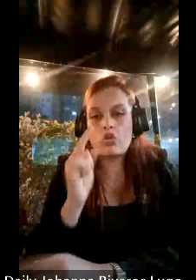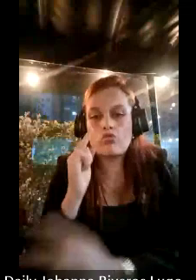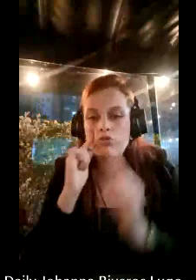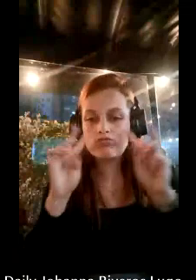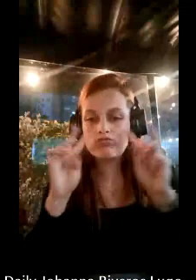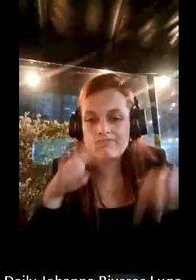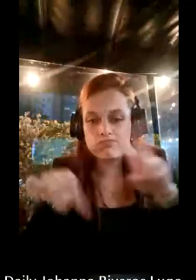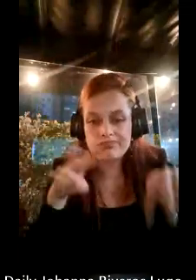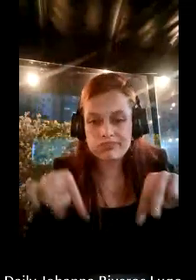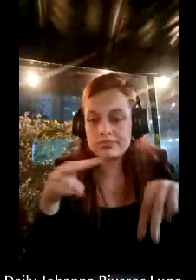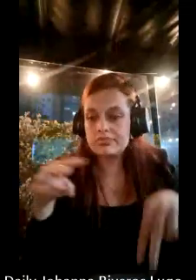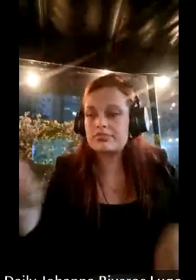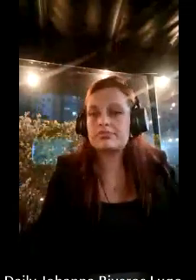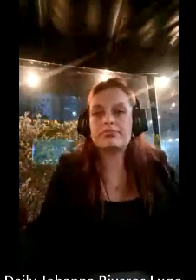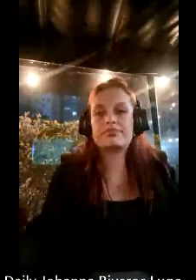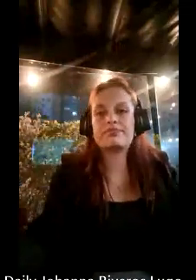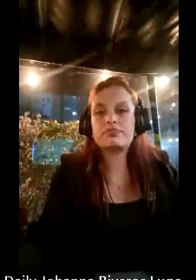David,